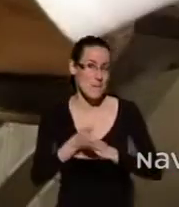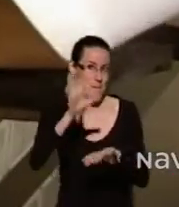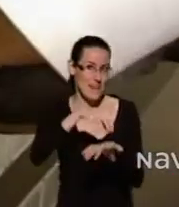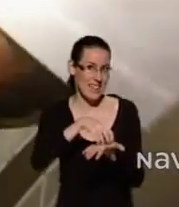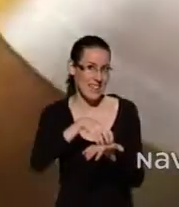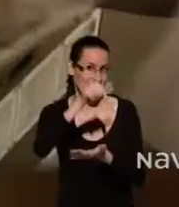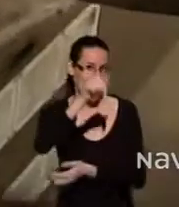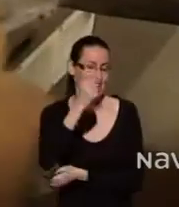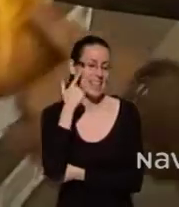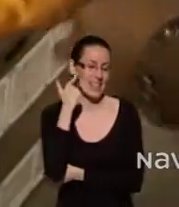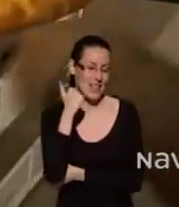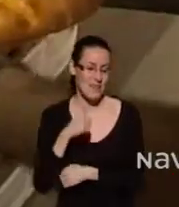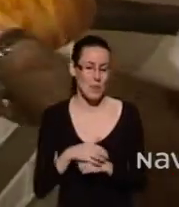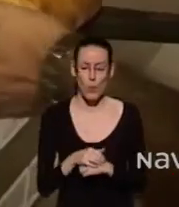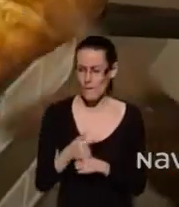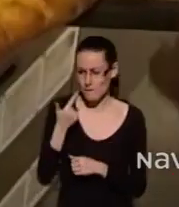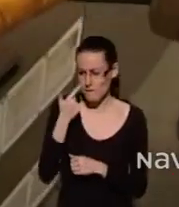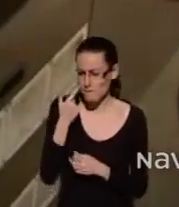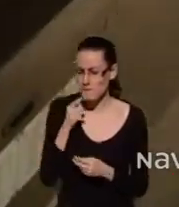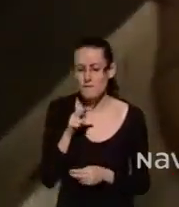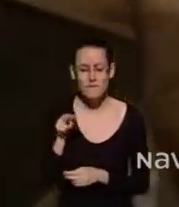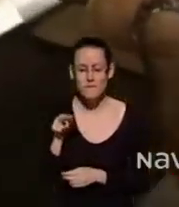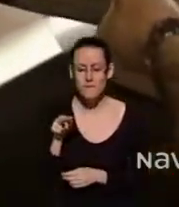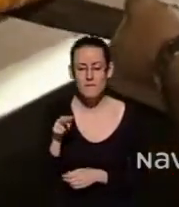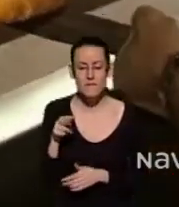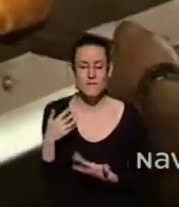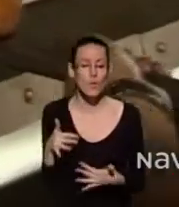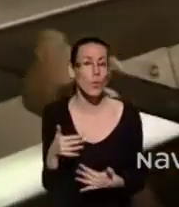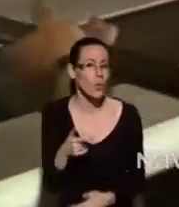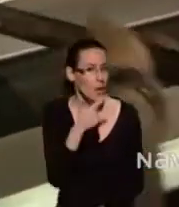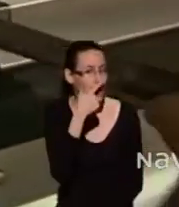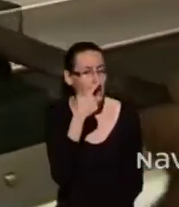pinta tienen! Por cierto, que no hemos dicho, y no se capta con la cámara, pero huele de